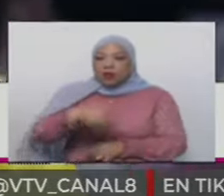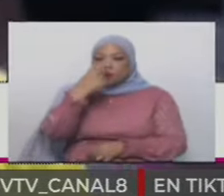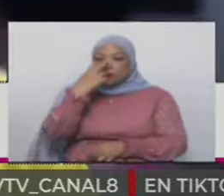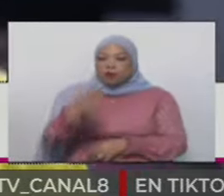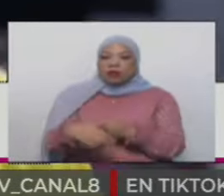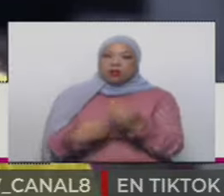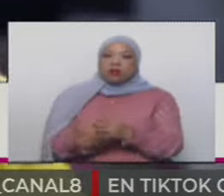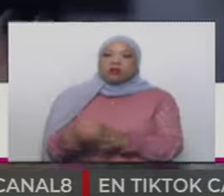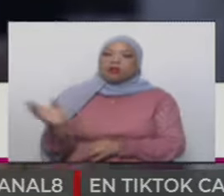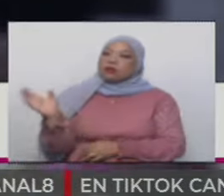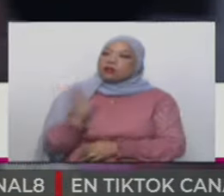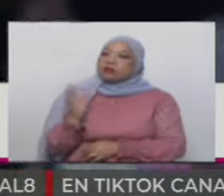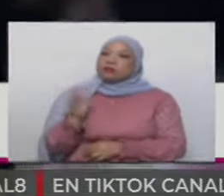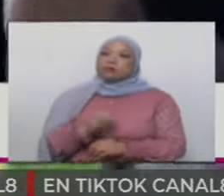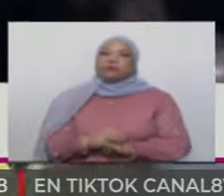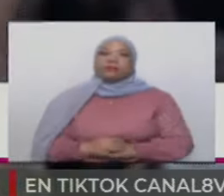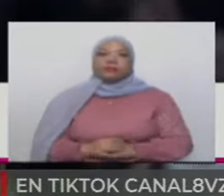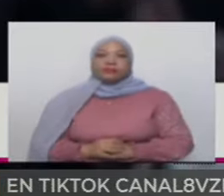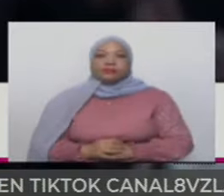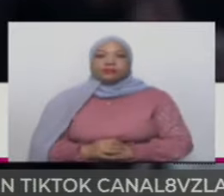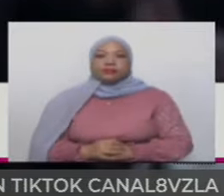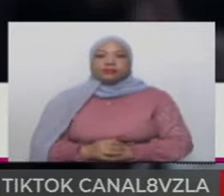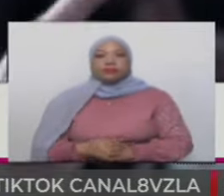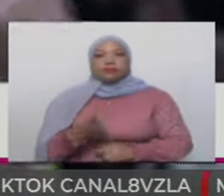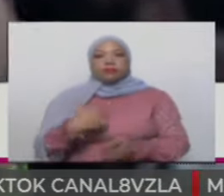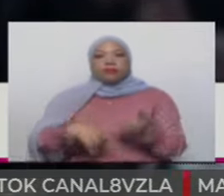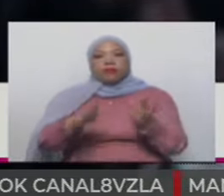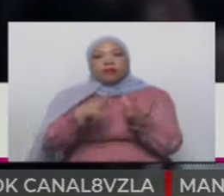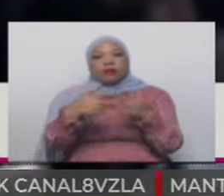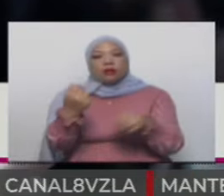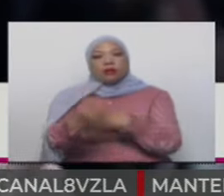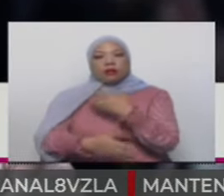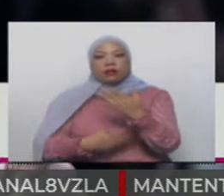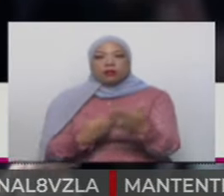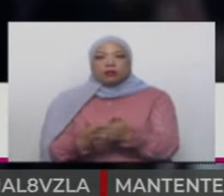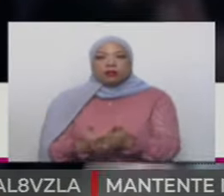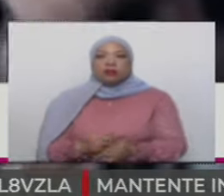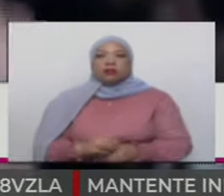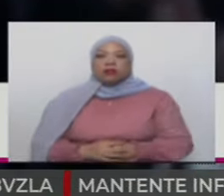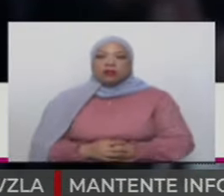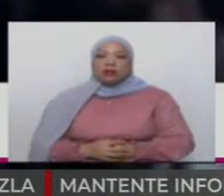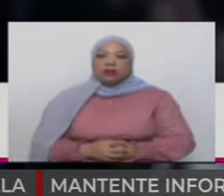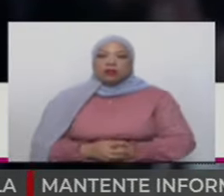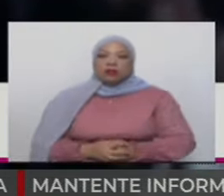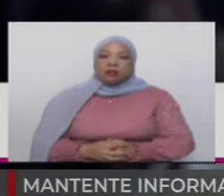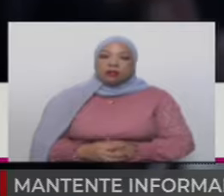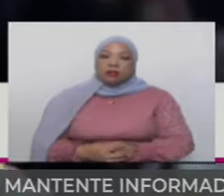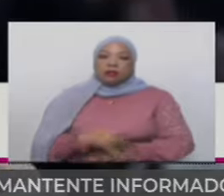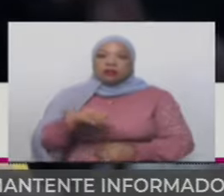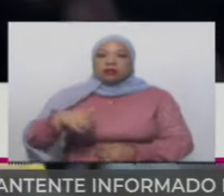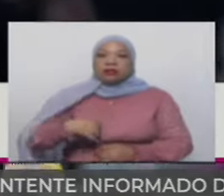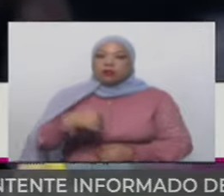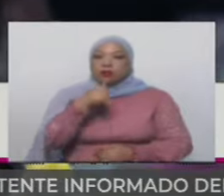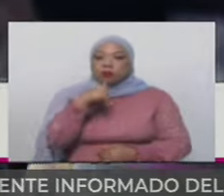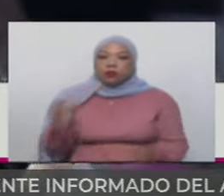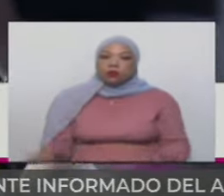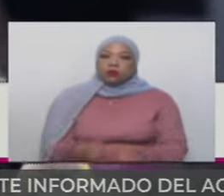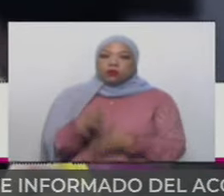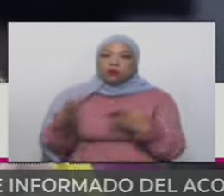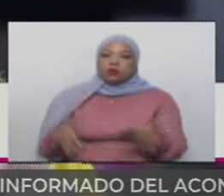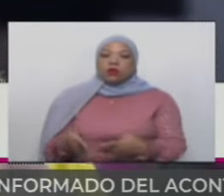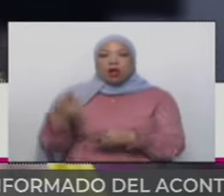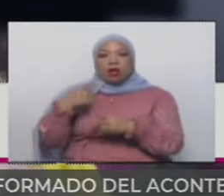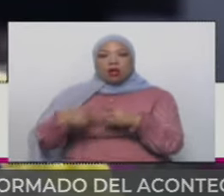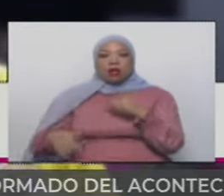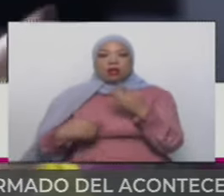Feria del Libro de Caracas, el libro al alcance de la mano, como usted bien nos ha dicho, presidente. Y además usted habla de la promoción a través de las